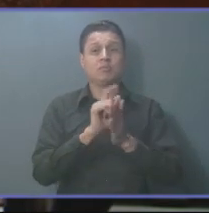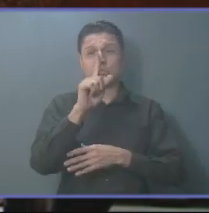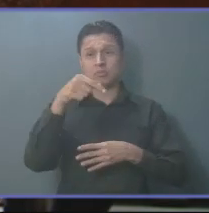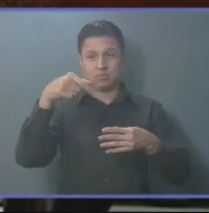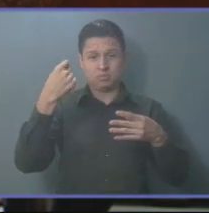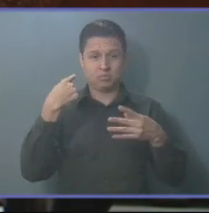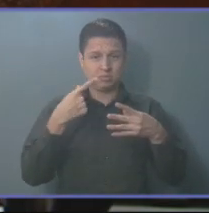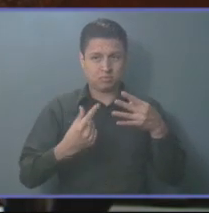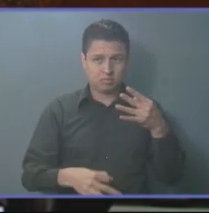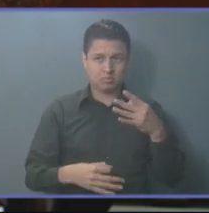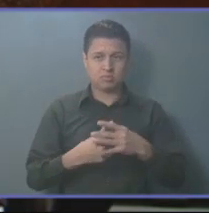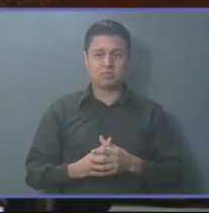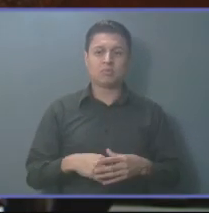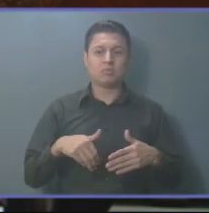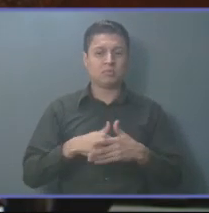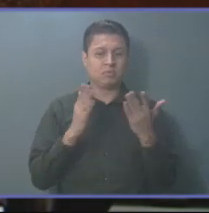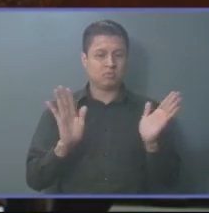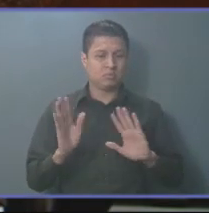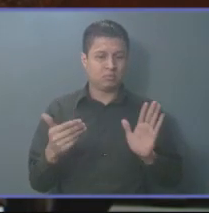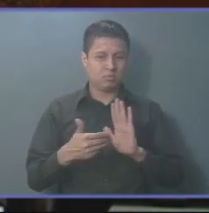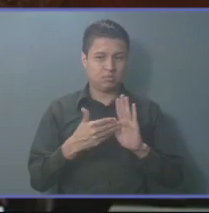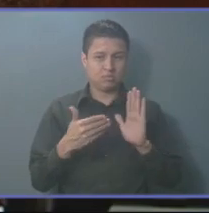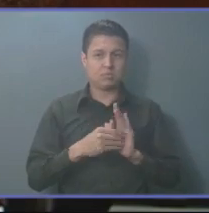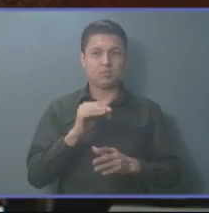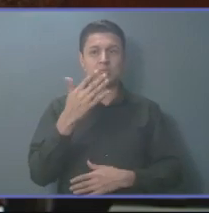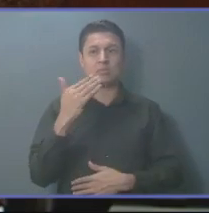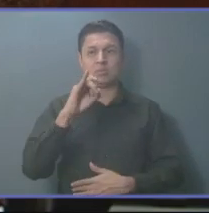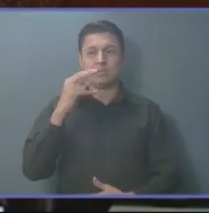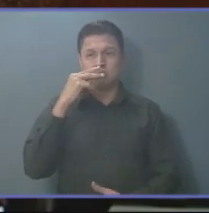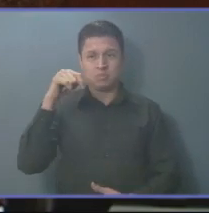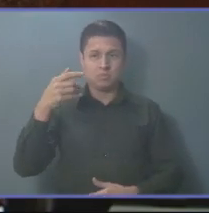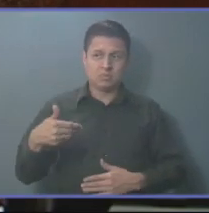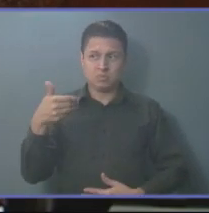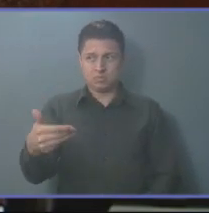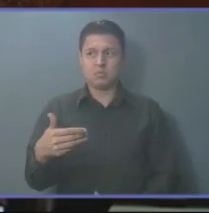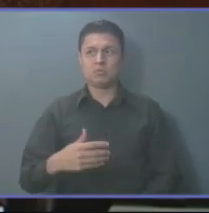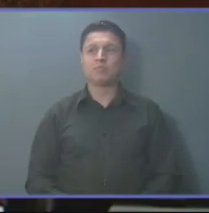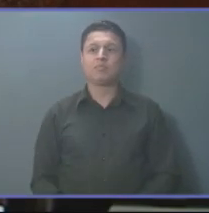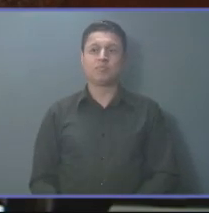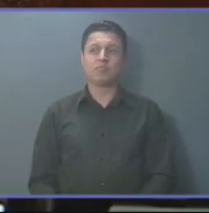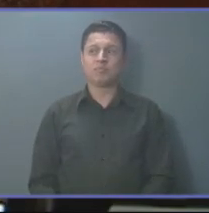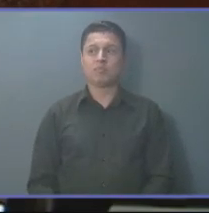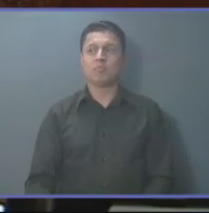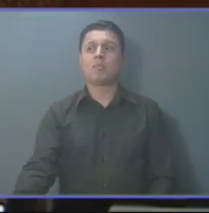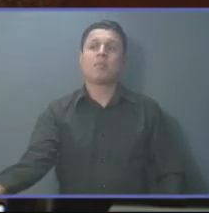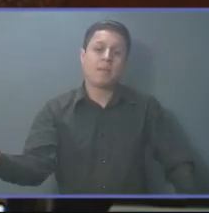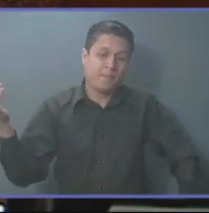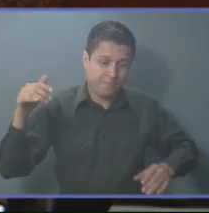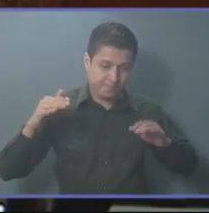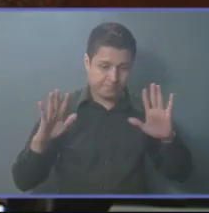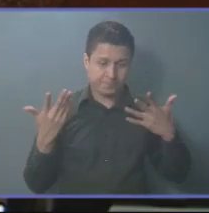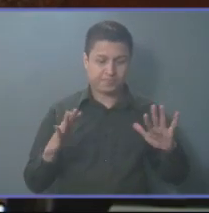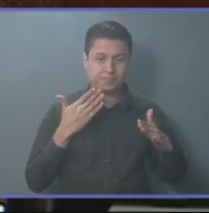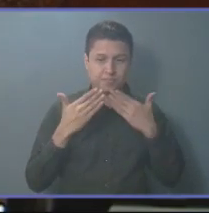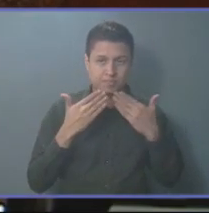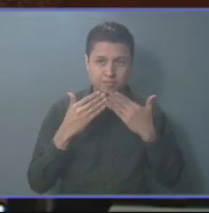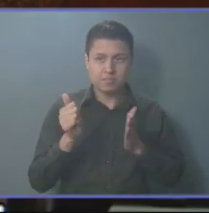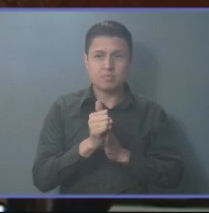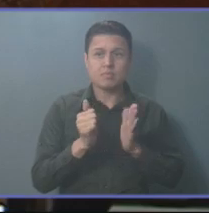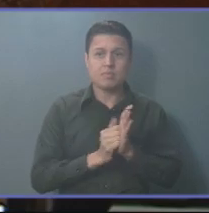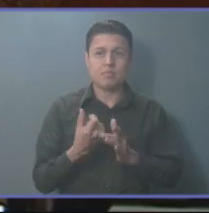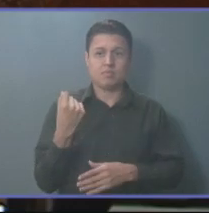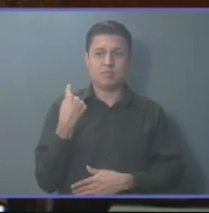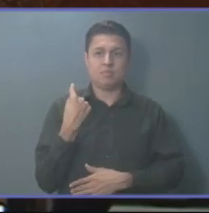ley, sin que éste exceda del 15 de junio del corriente año. No obstante lo dispuesto en el artículo